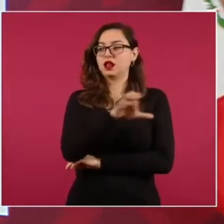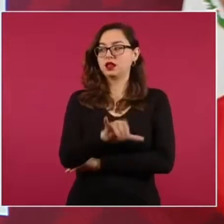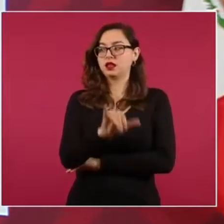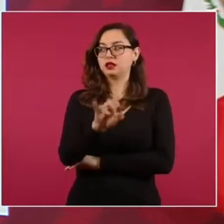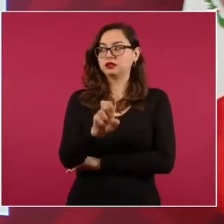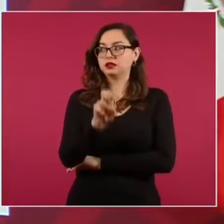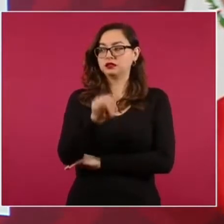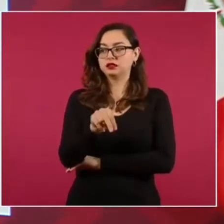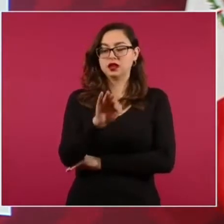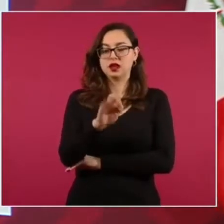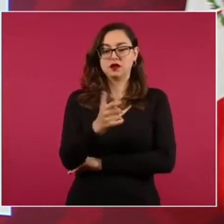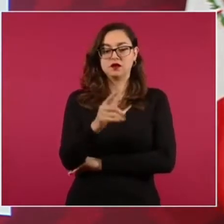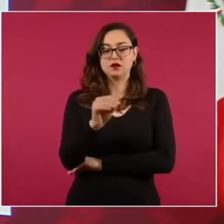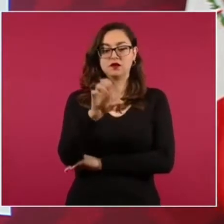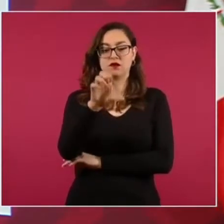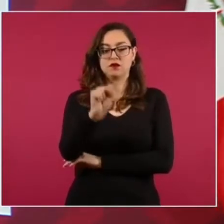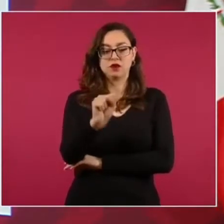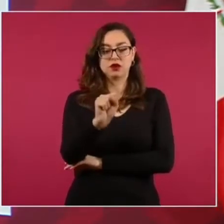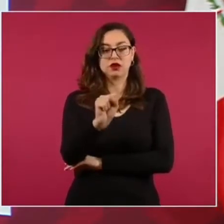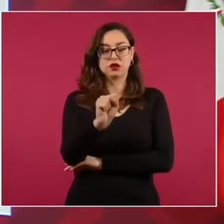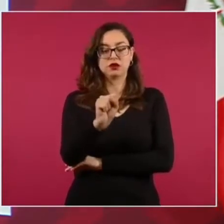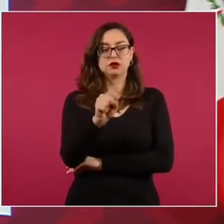Estábamos en víspera de las elecciones